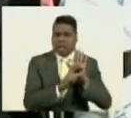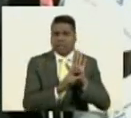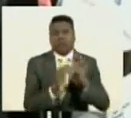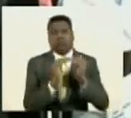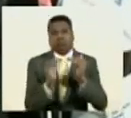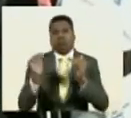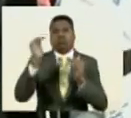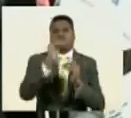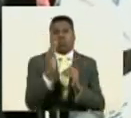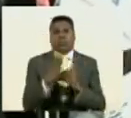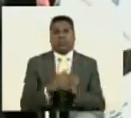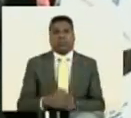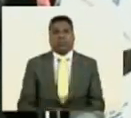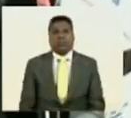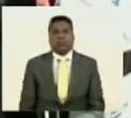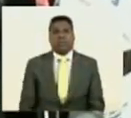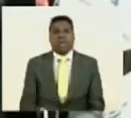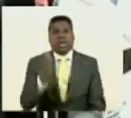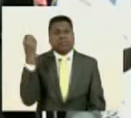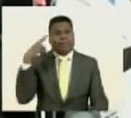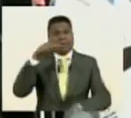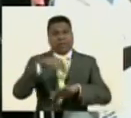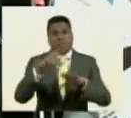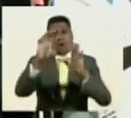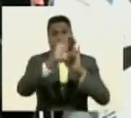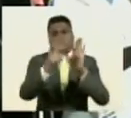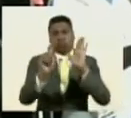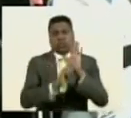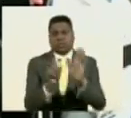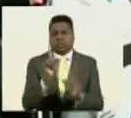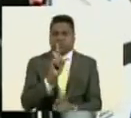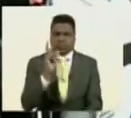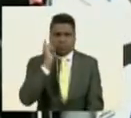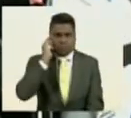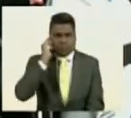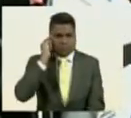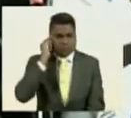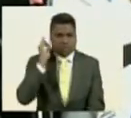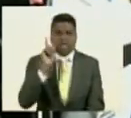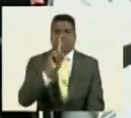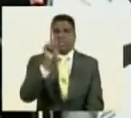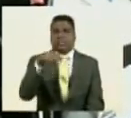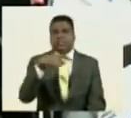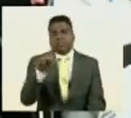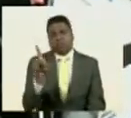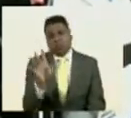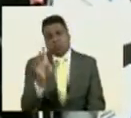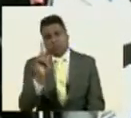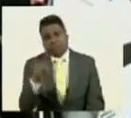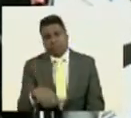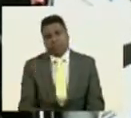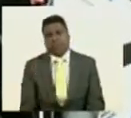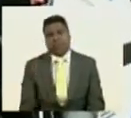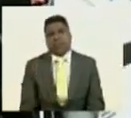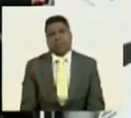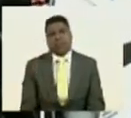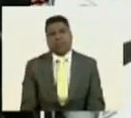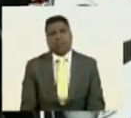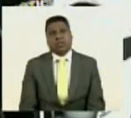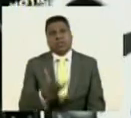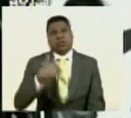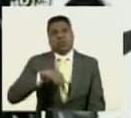sobre la Asamblea Nacional Constituyente, sino más bien